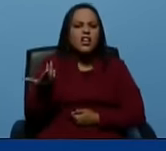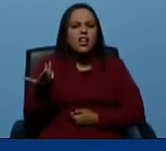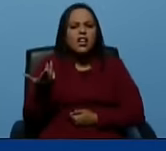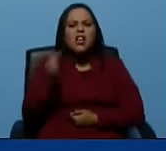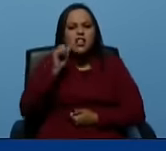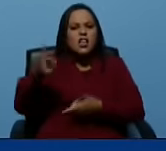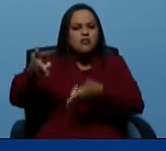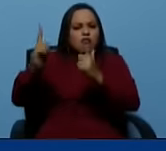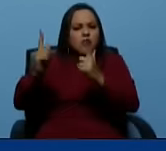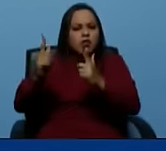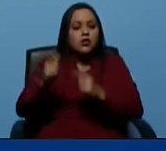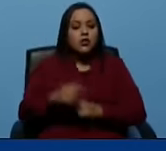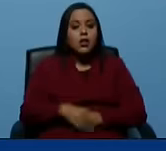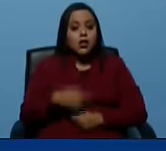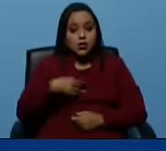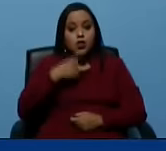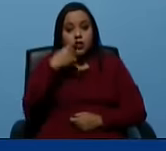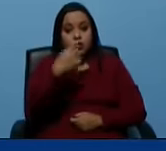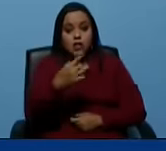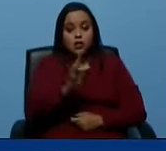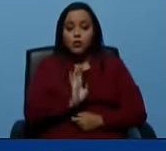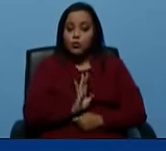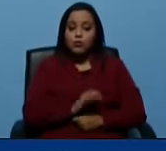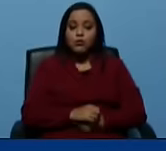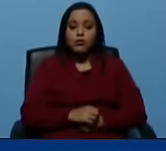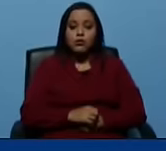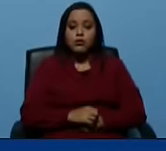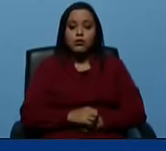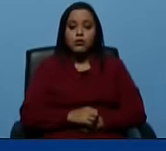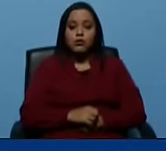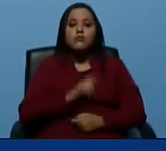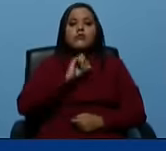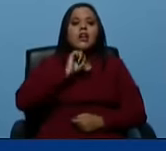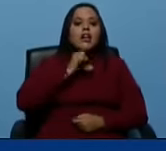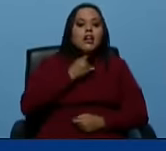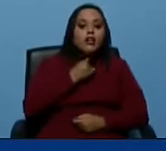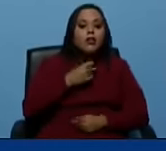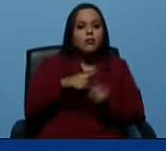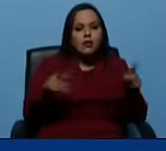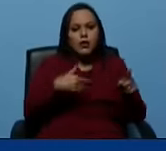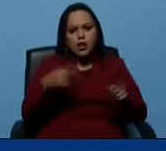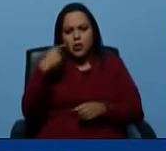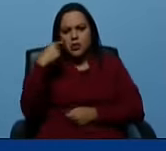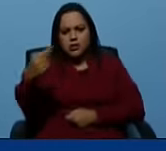O sea, te estoy ahorita diciendo, Oscar, una infidencia, pero quiero decirla.